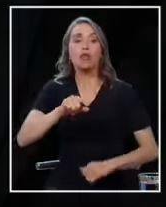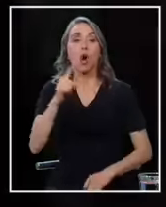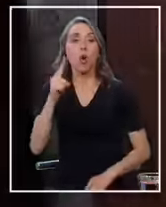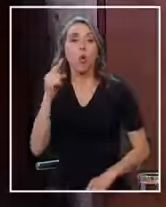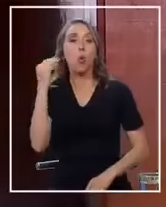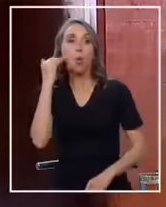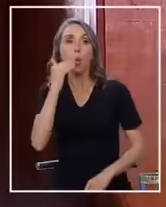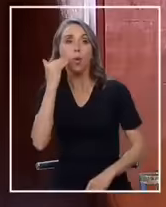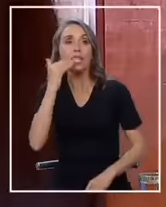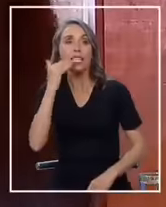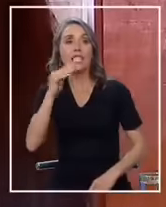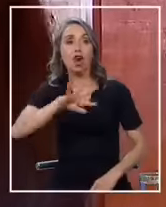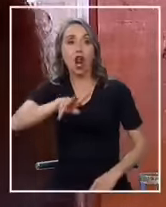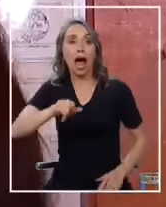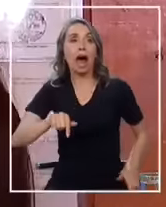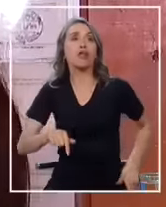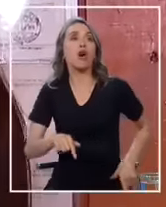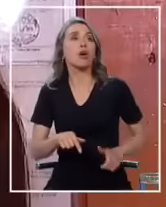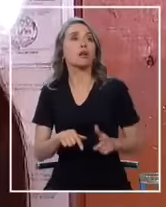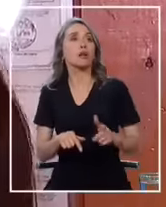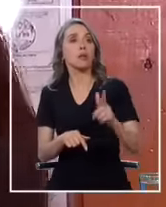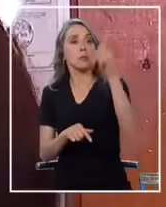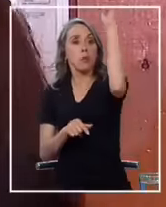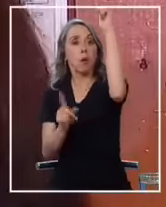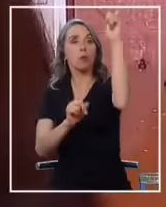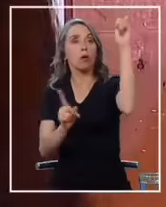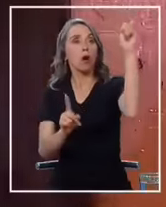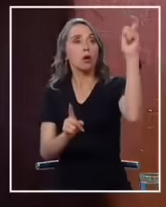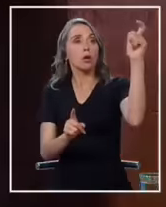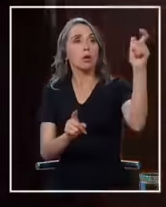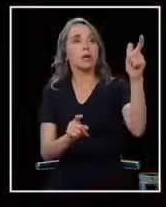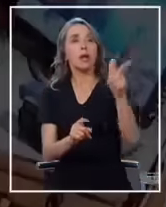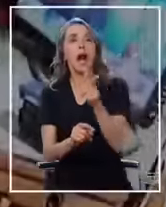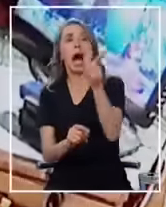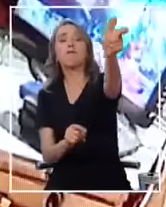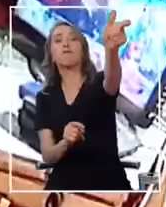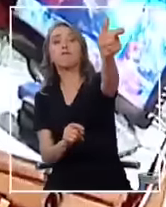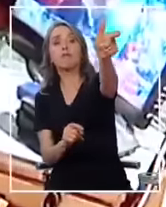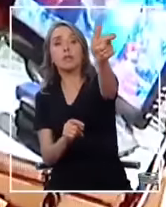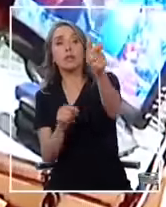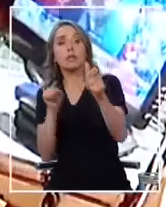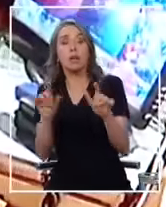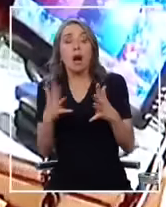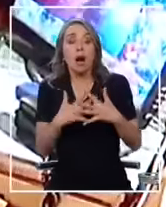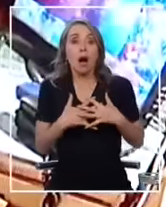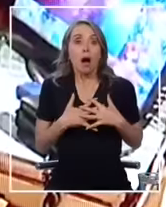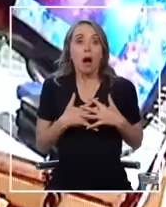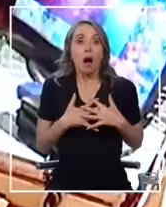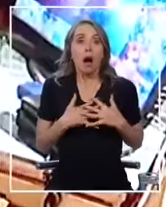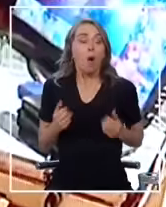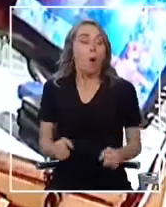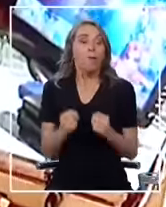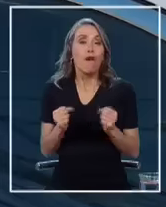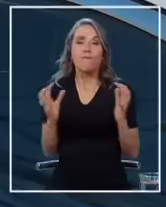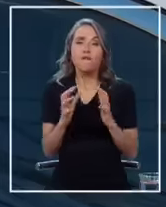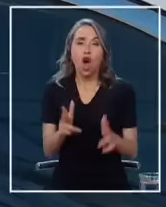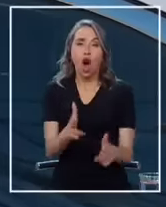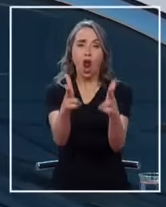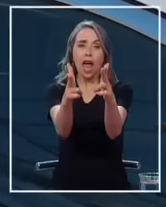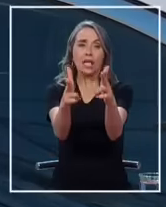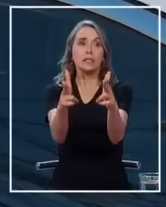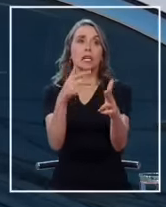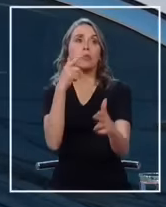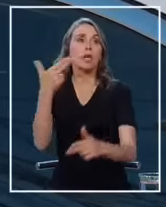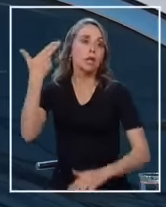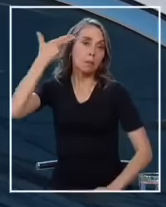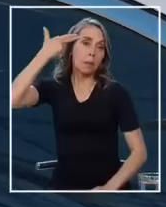de los niños dispara, pero dispara como, ni siquiera hacia arriba, sino que como hacia afuera. Un caso que causó impacto por su violencia. Si te ponen una